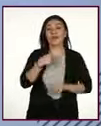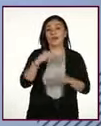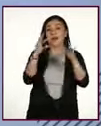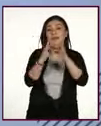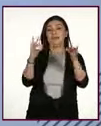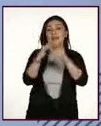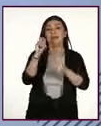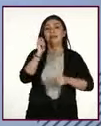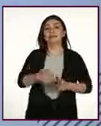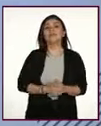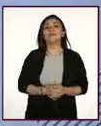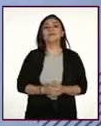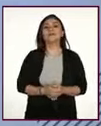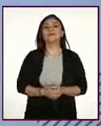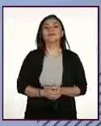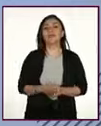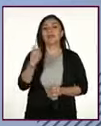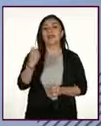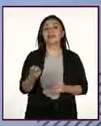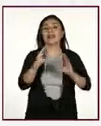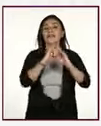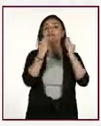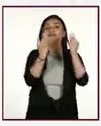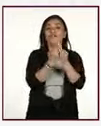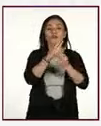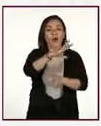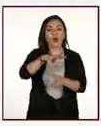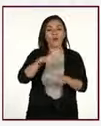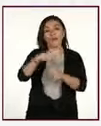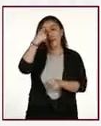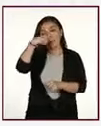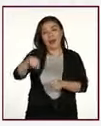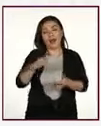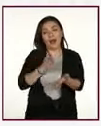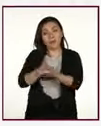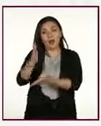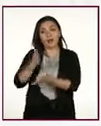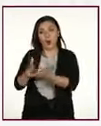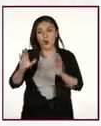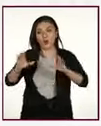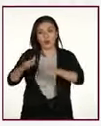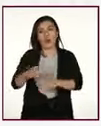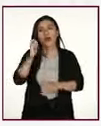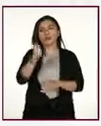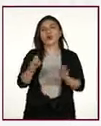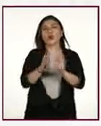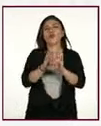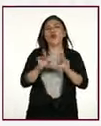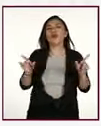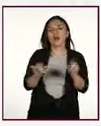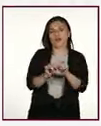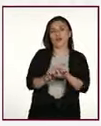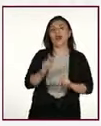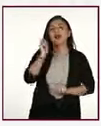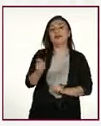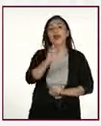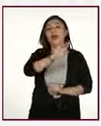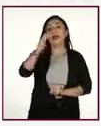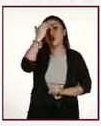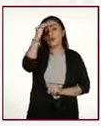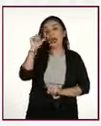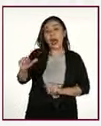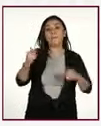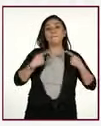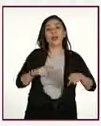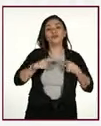hablar, el modelo integral de abordaje comunitario es como un pequeño resumen. Lo que busca es que reconocer al individuo